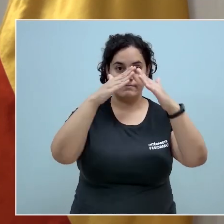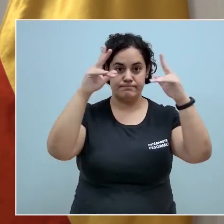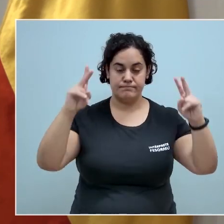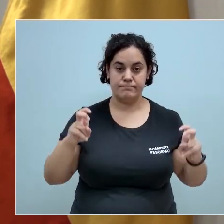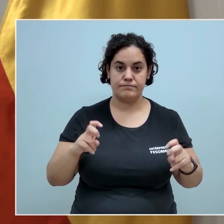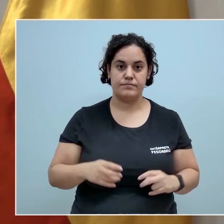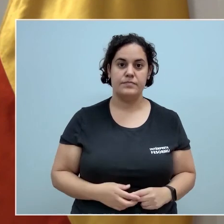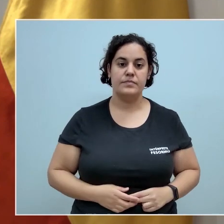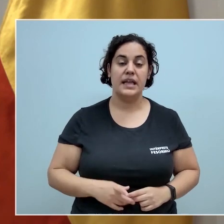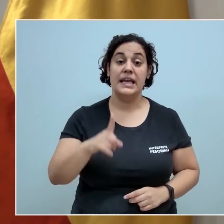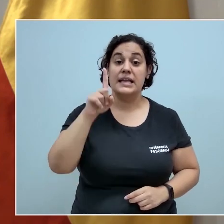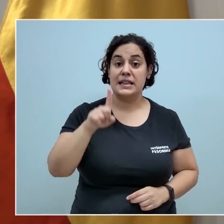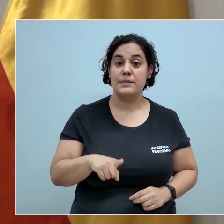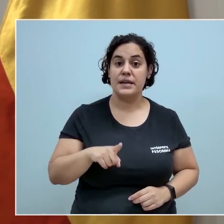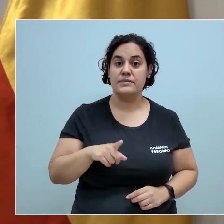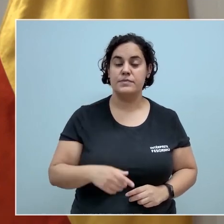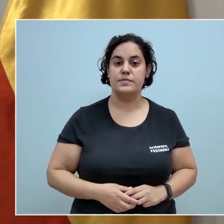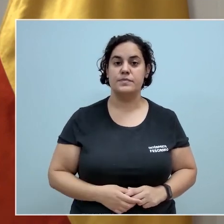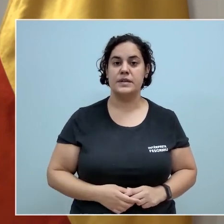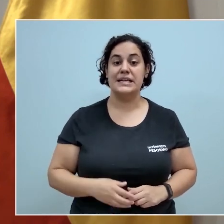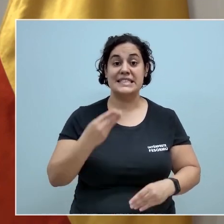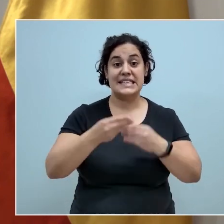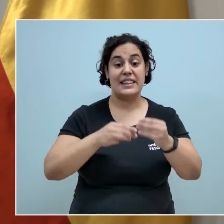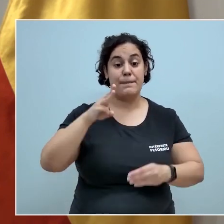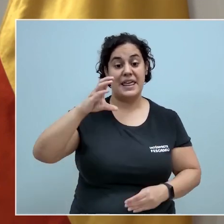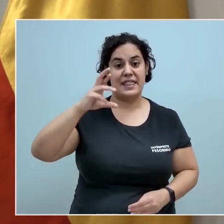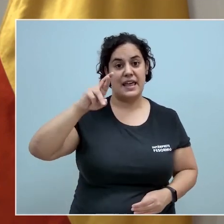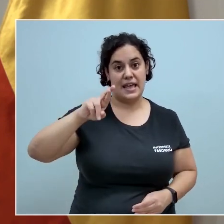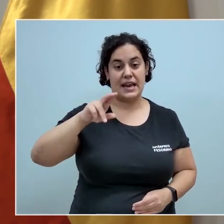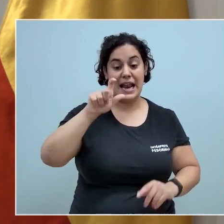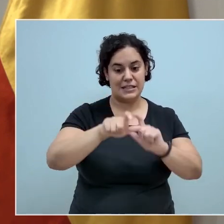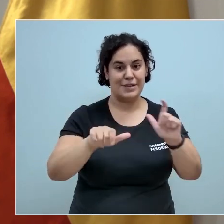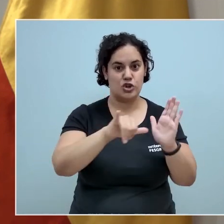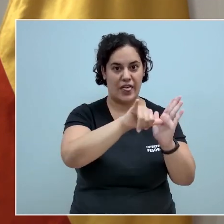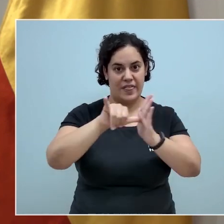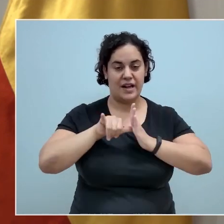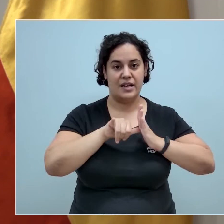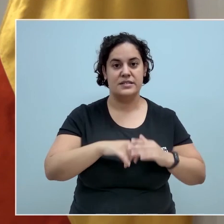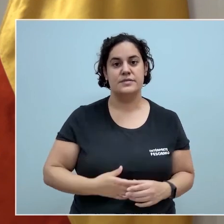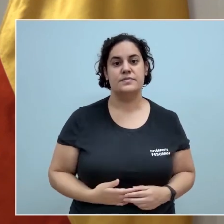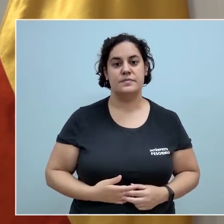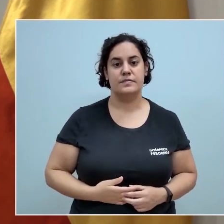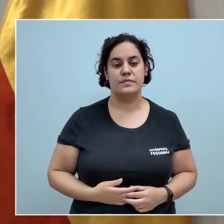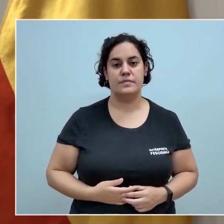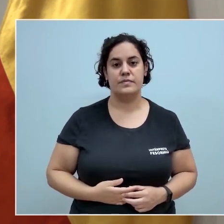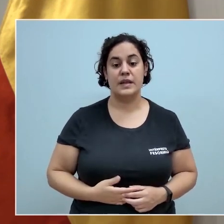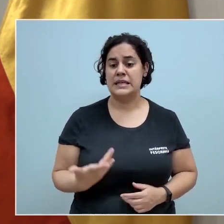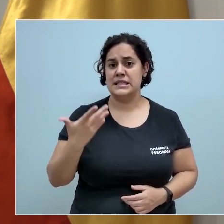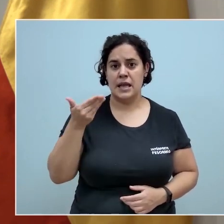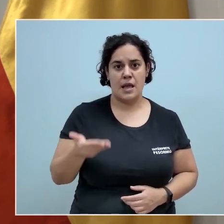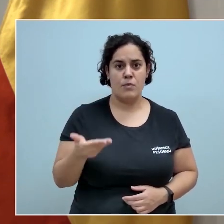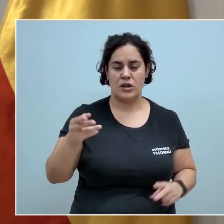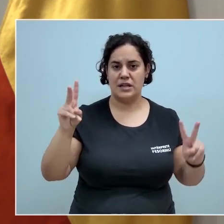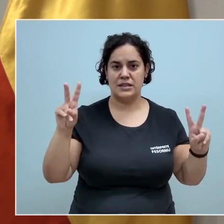a los contactos estrechos y se les hace PCR a los contactos estrechos. Es muy importante ese tema de que la persona